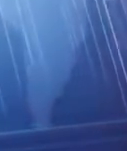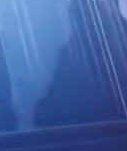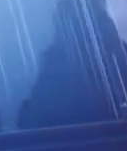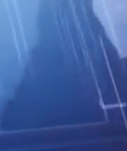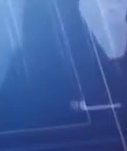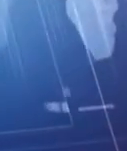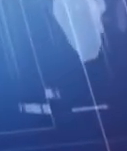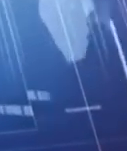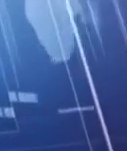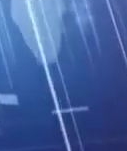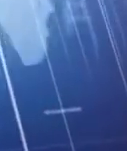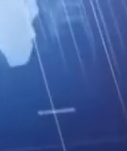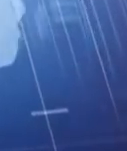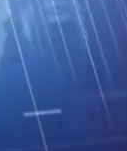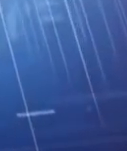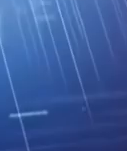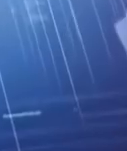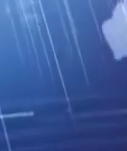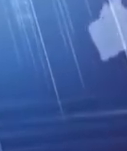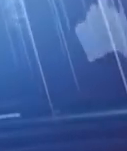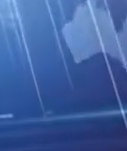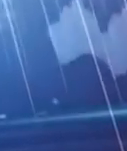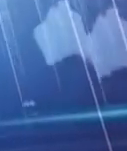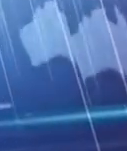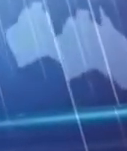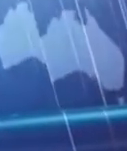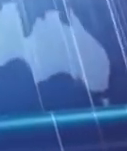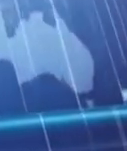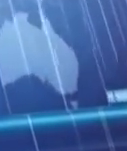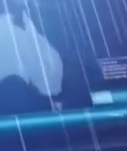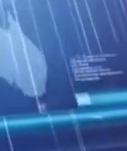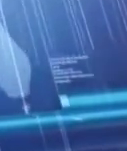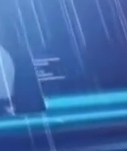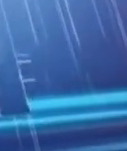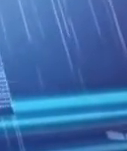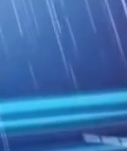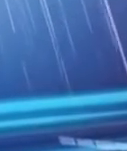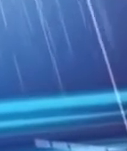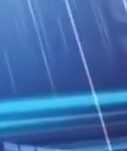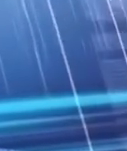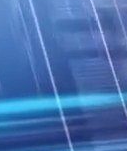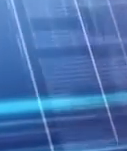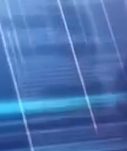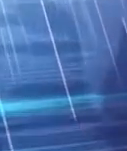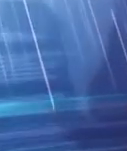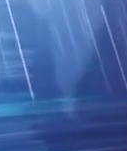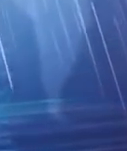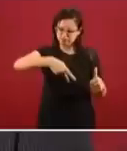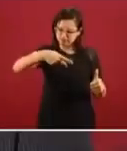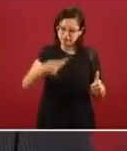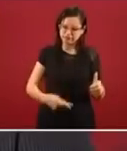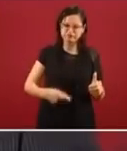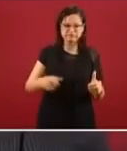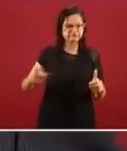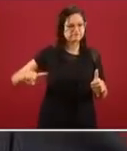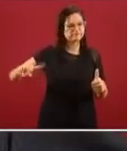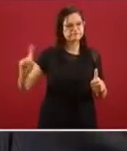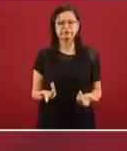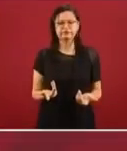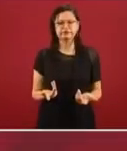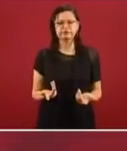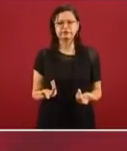que difunden, que da miedo, puras falsedades. En cambio, Facebook lo tiene más controlado. Así lo dijo. Que